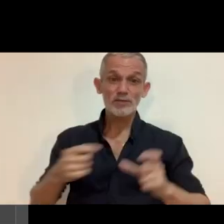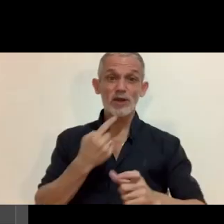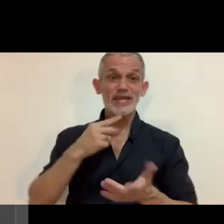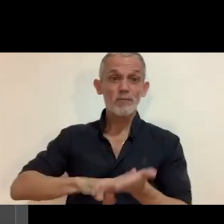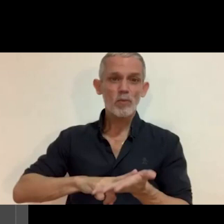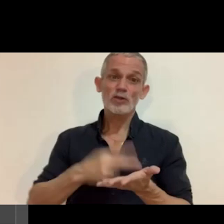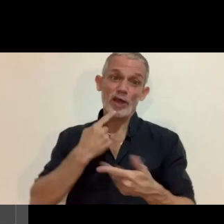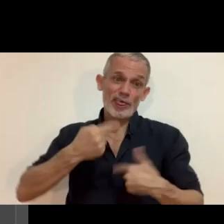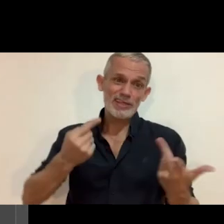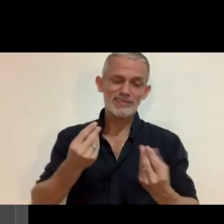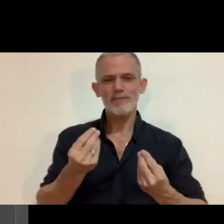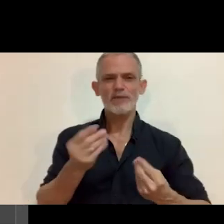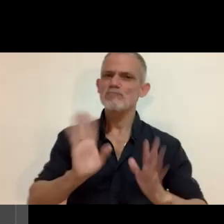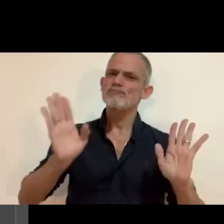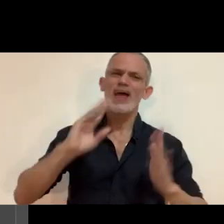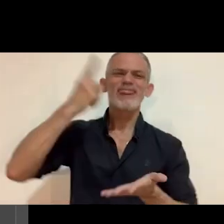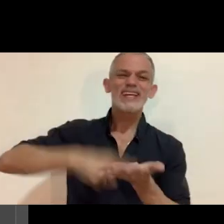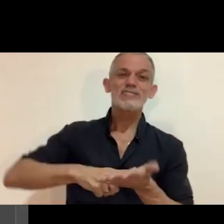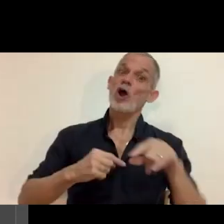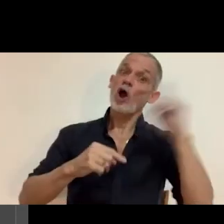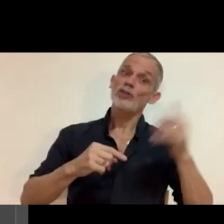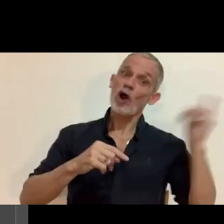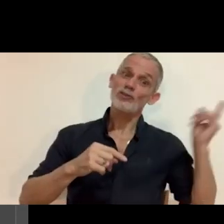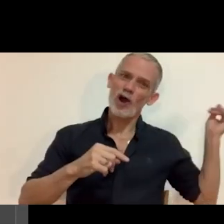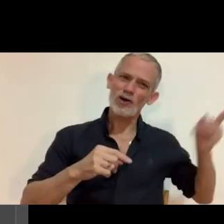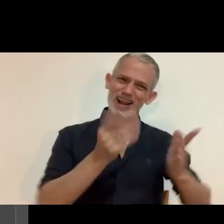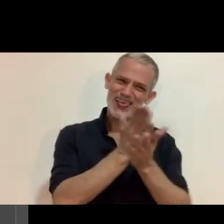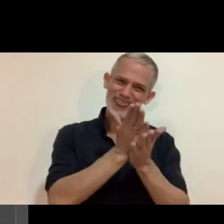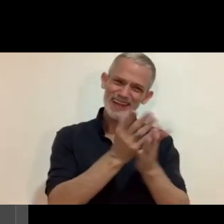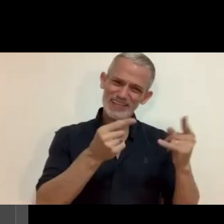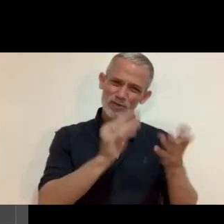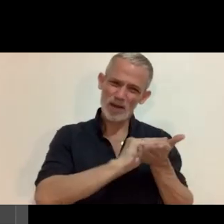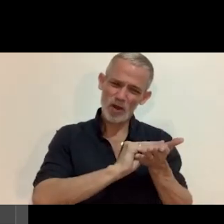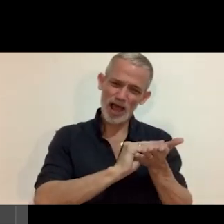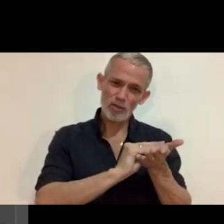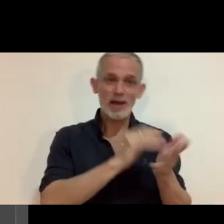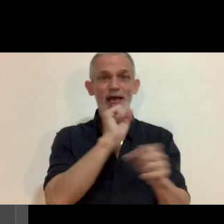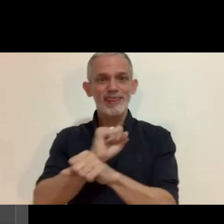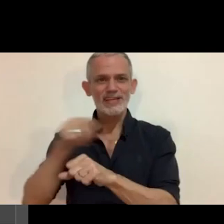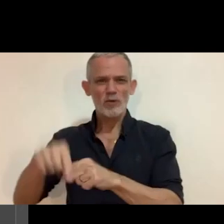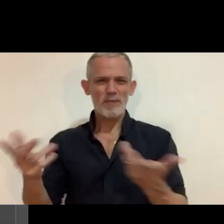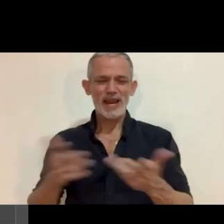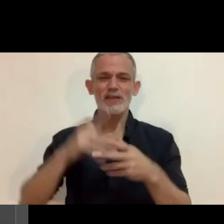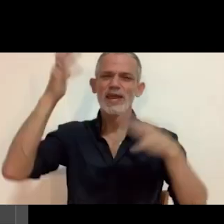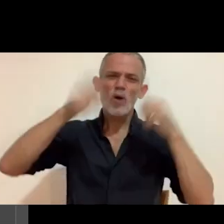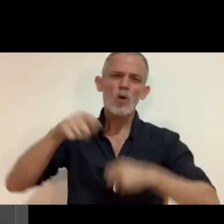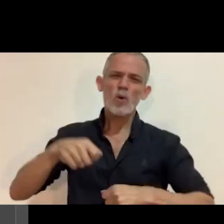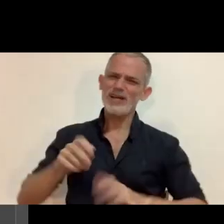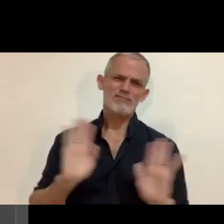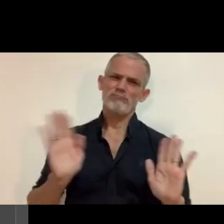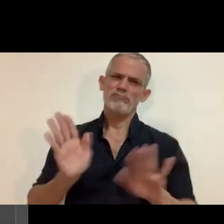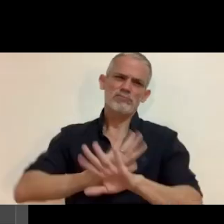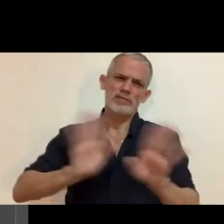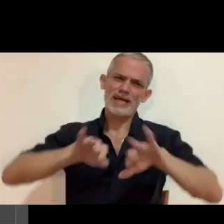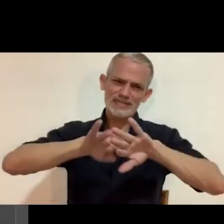es traer decisiones de otras ramas del derecho al derecho penal, y ya los jueces del derecho penal han dicho que se separan.